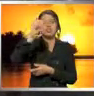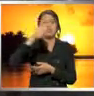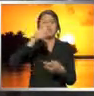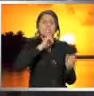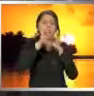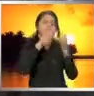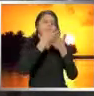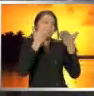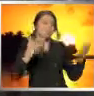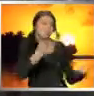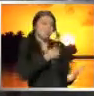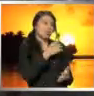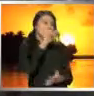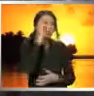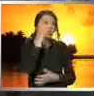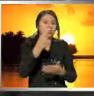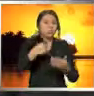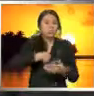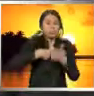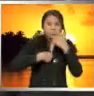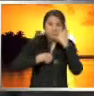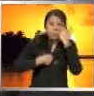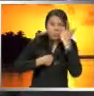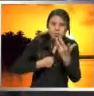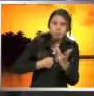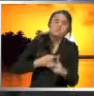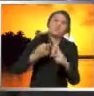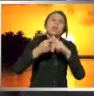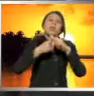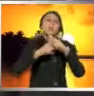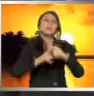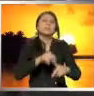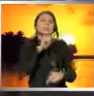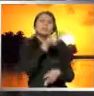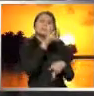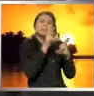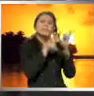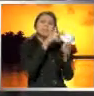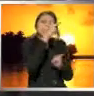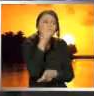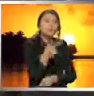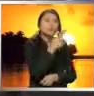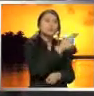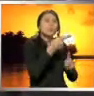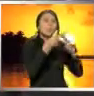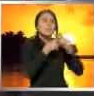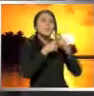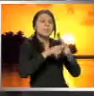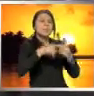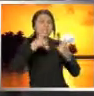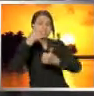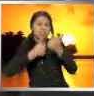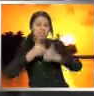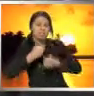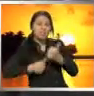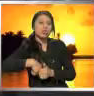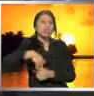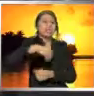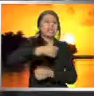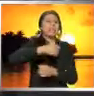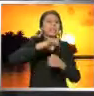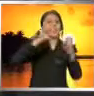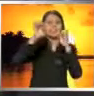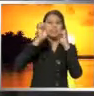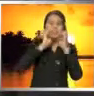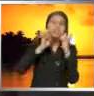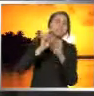21. Y bueno, quisiera, Lidia, empezar preguntándote, pues tú comenzaste tu carrera tanto de periodista como de